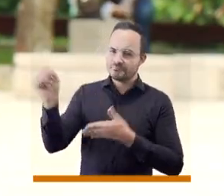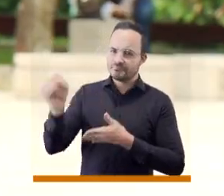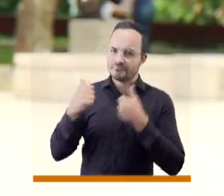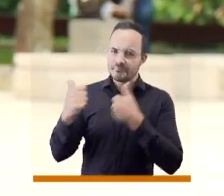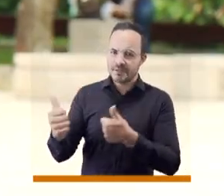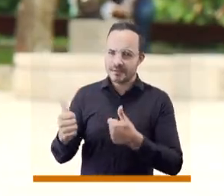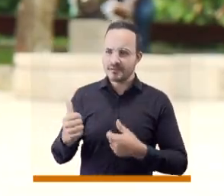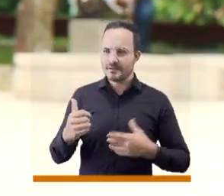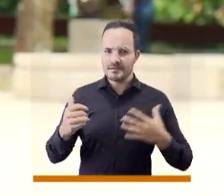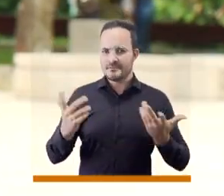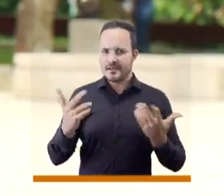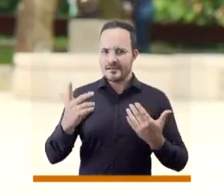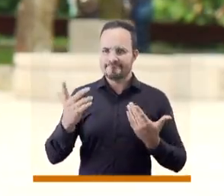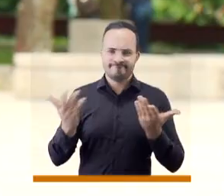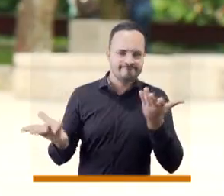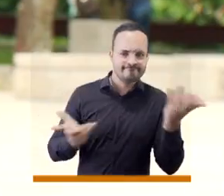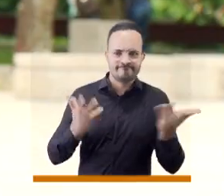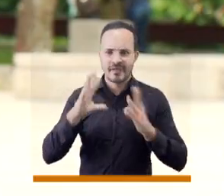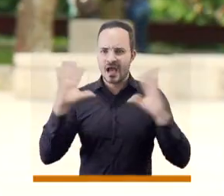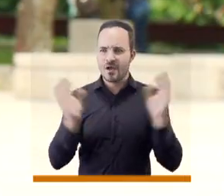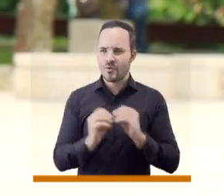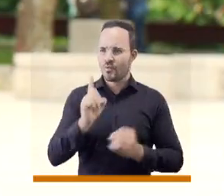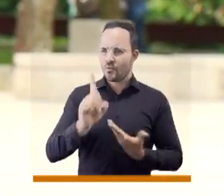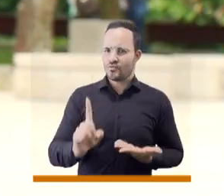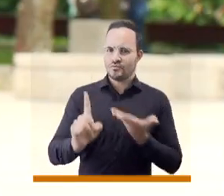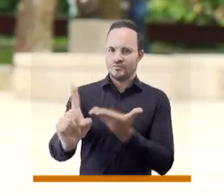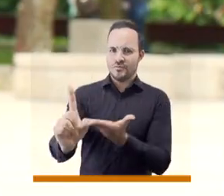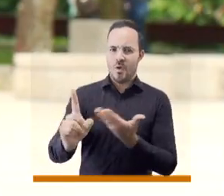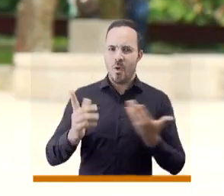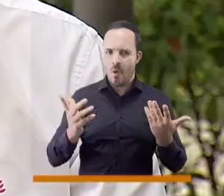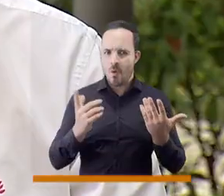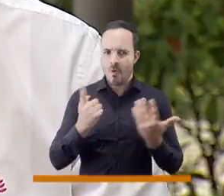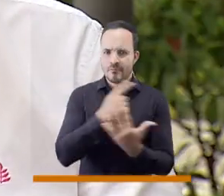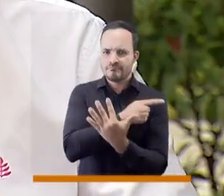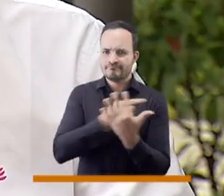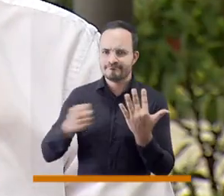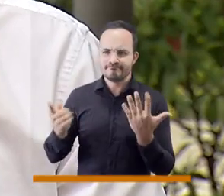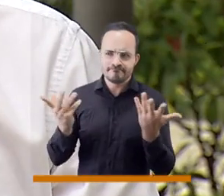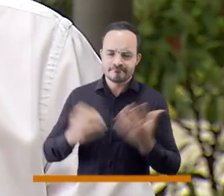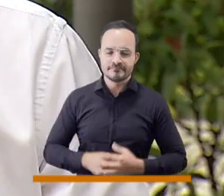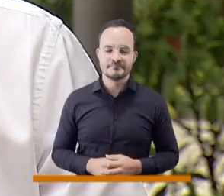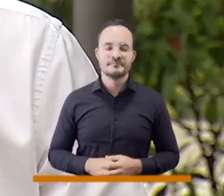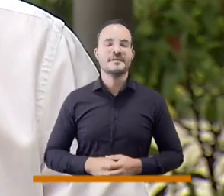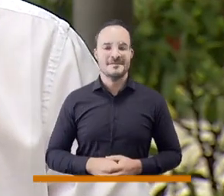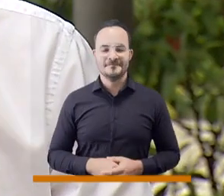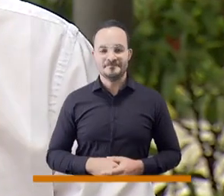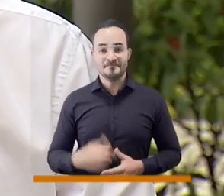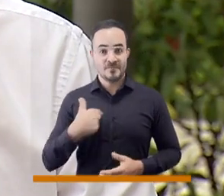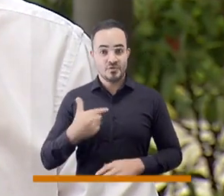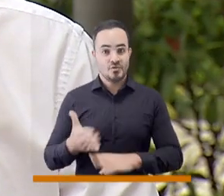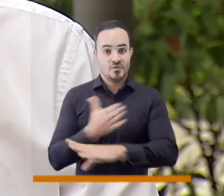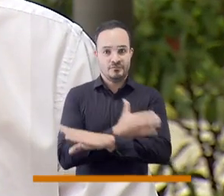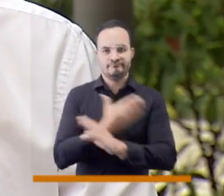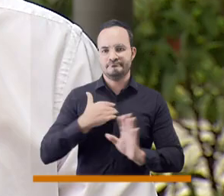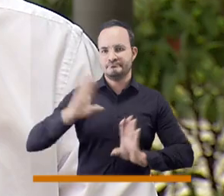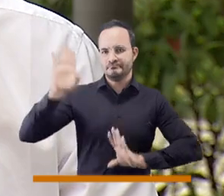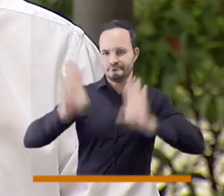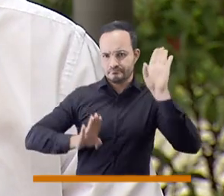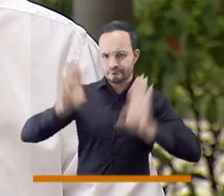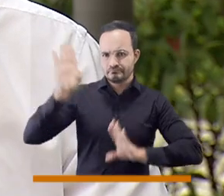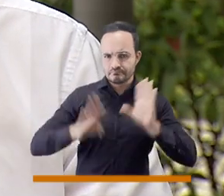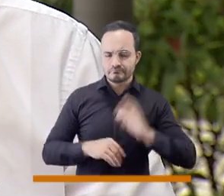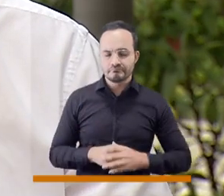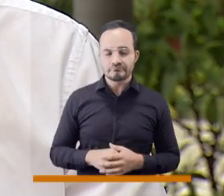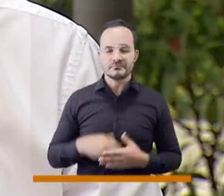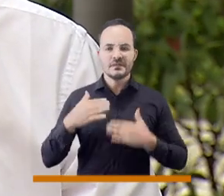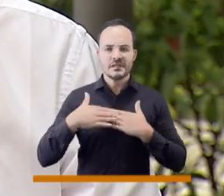¿Ya tienen un candidato de unión? ¿Cómo van las cosas? Bienvenido y gracias por estar con nosotros. Yo estaba como precandidato a la alcaldía, pero con